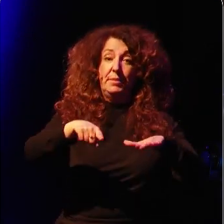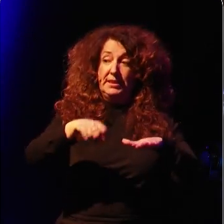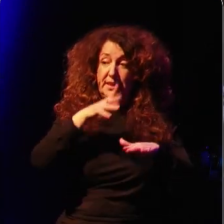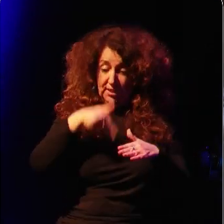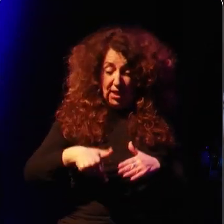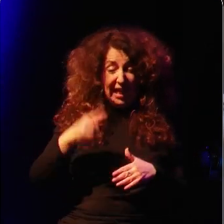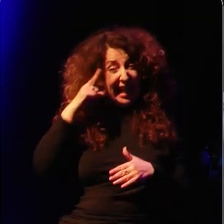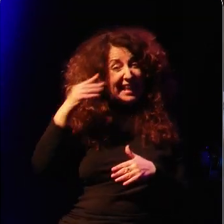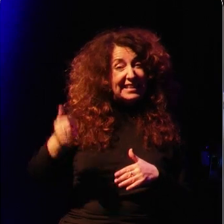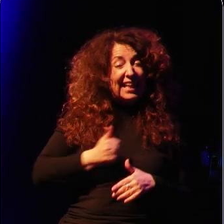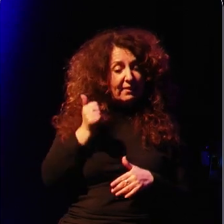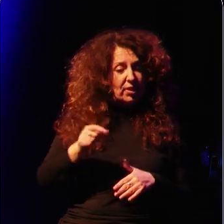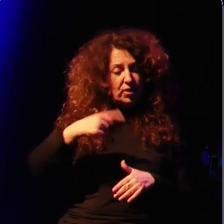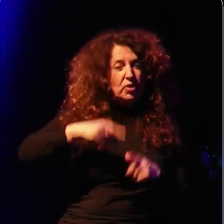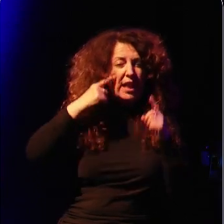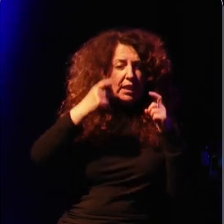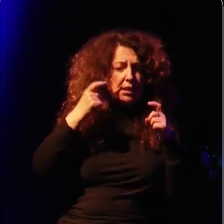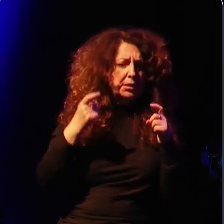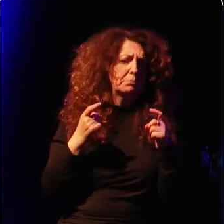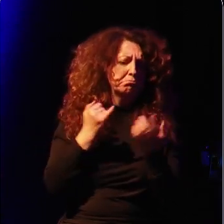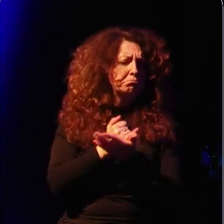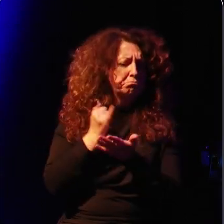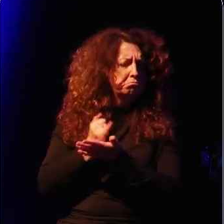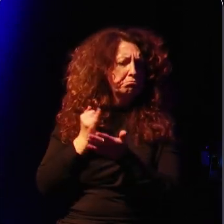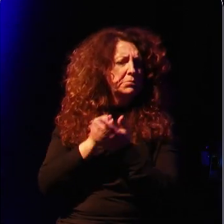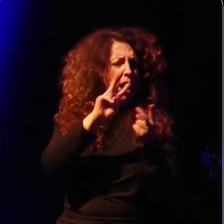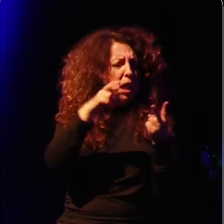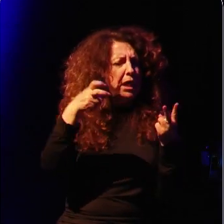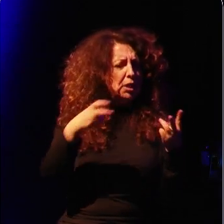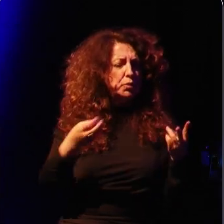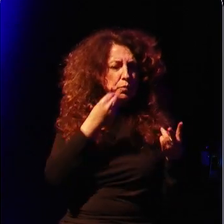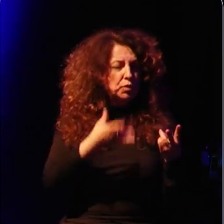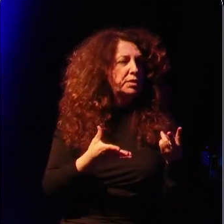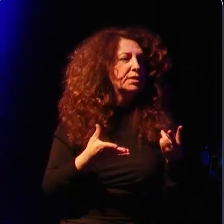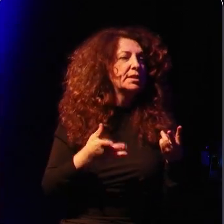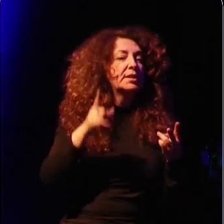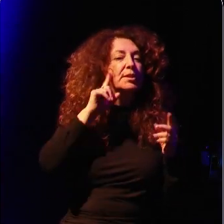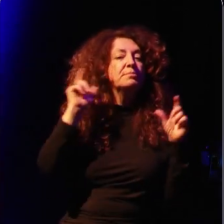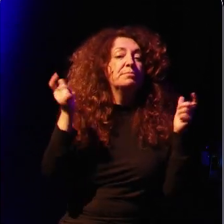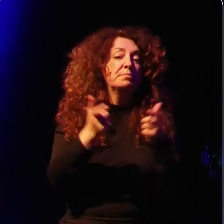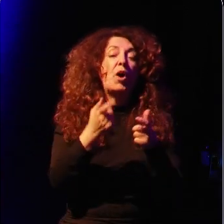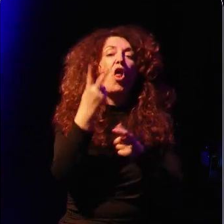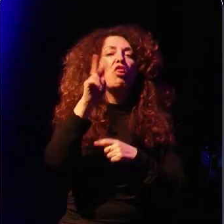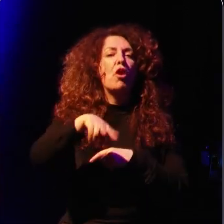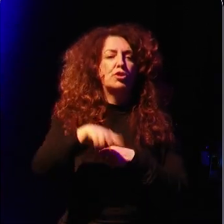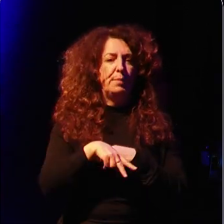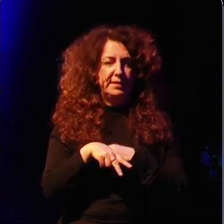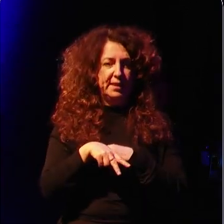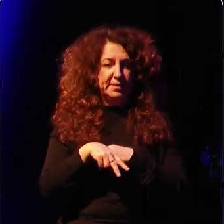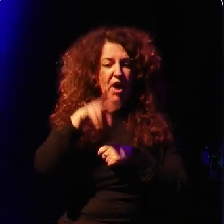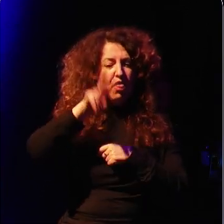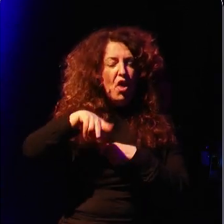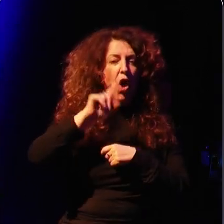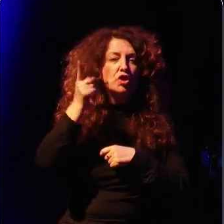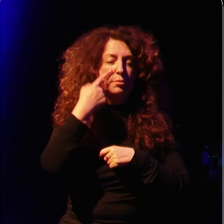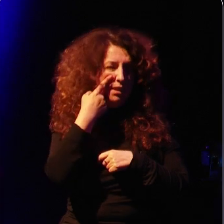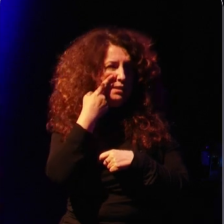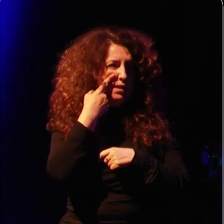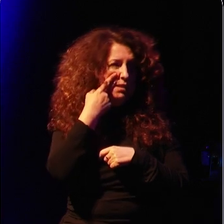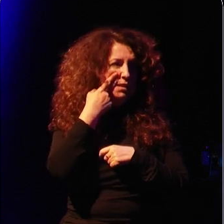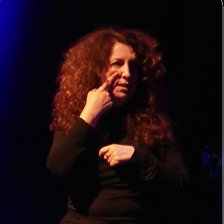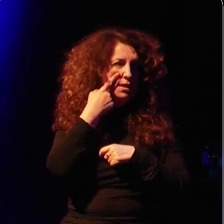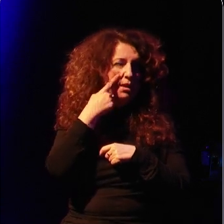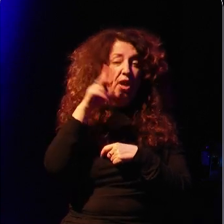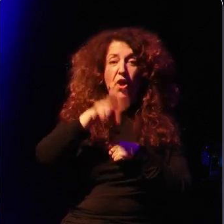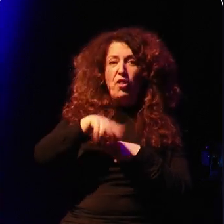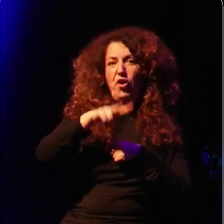de inteligencia artificial que estamos intentando, con buenos resultados, por cierto, estamos intentando detectarlo en 2. ¿Es la mejor? No. Pero 2